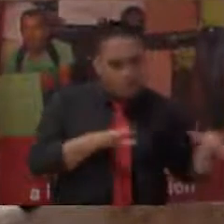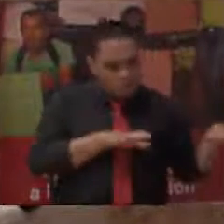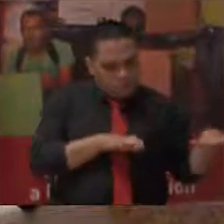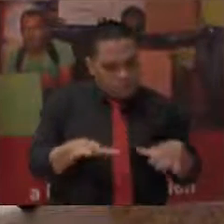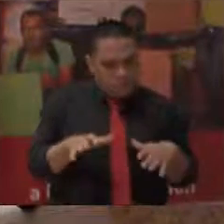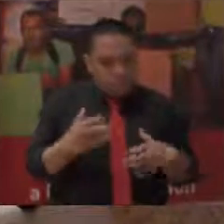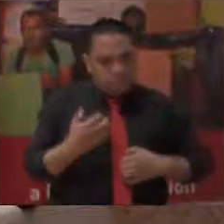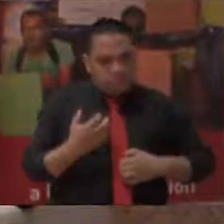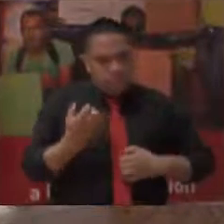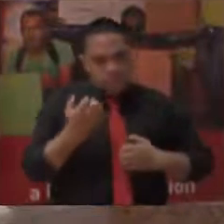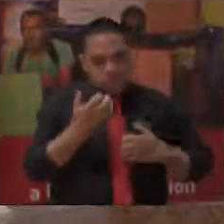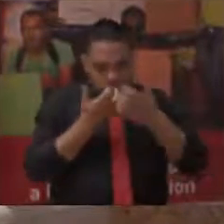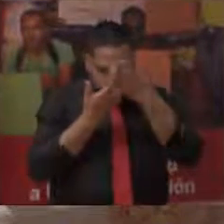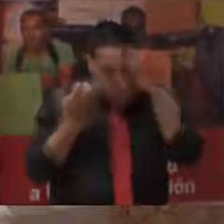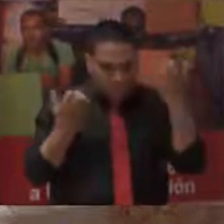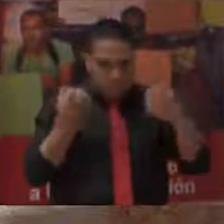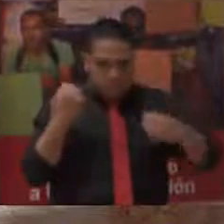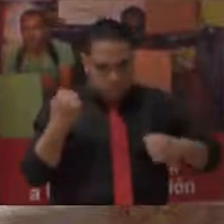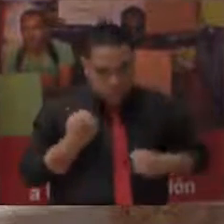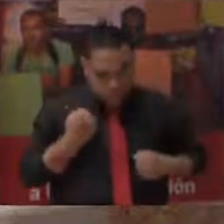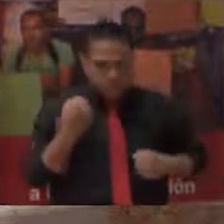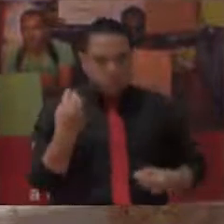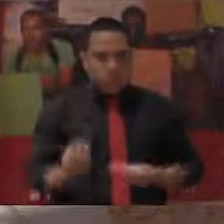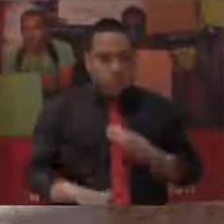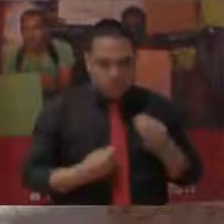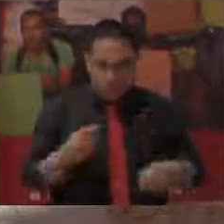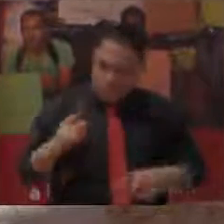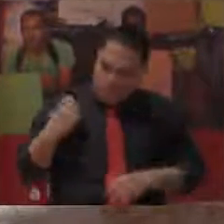ley, durante los años de su pertenencia.